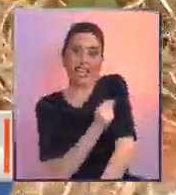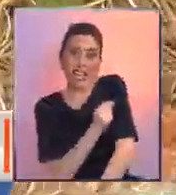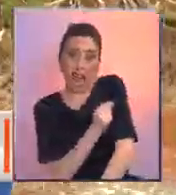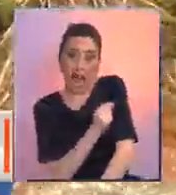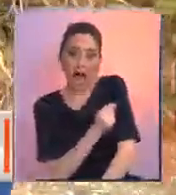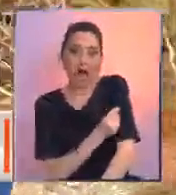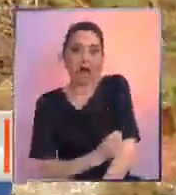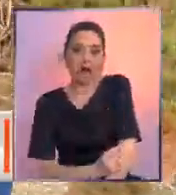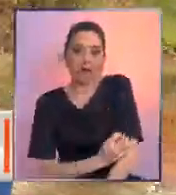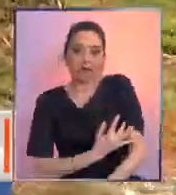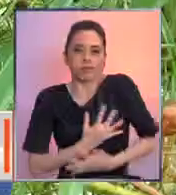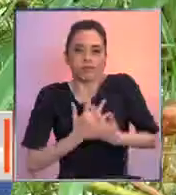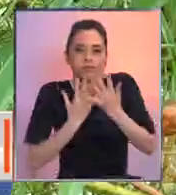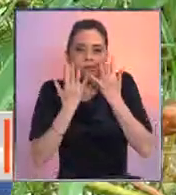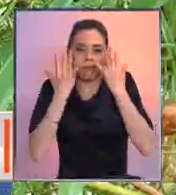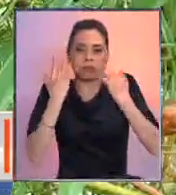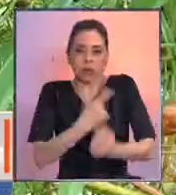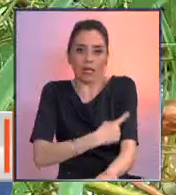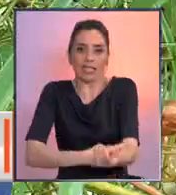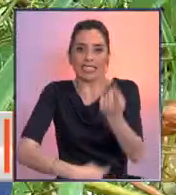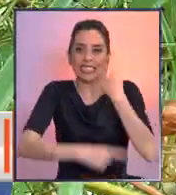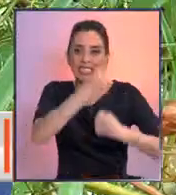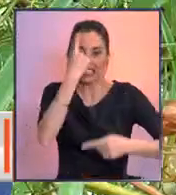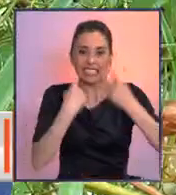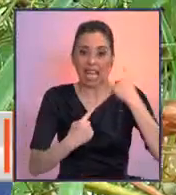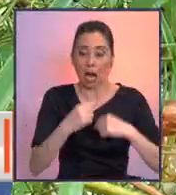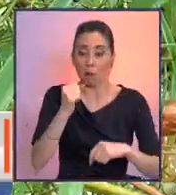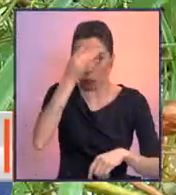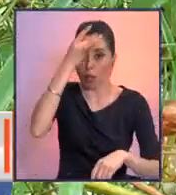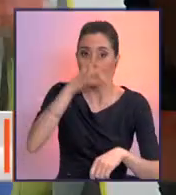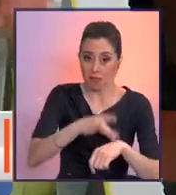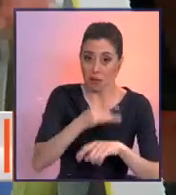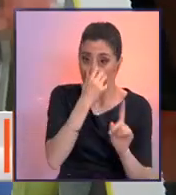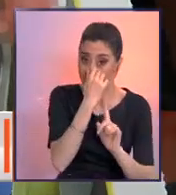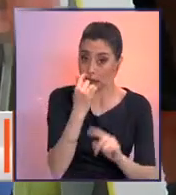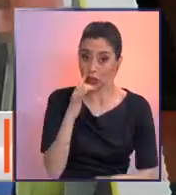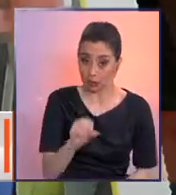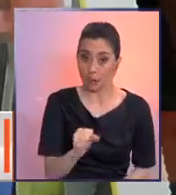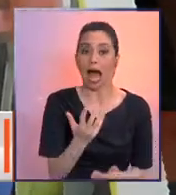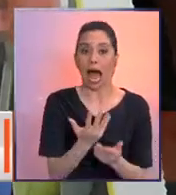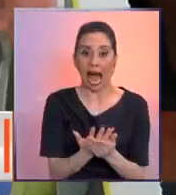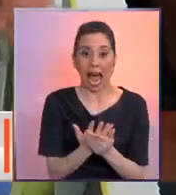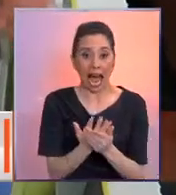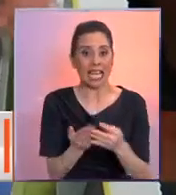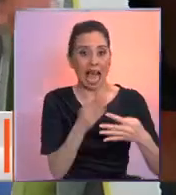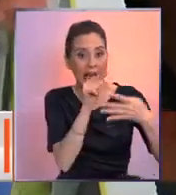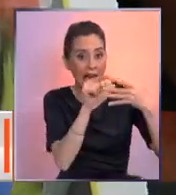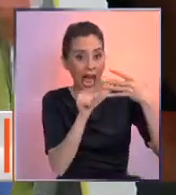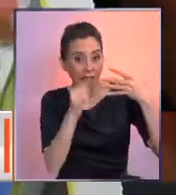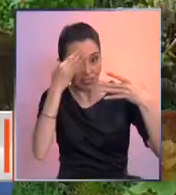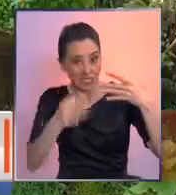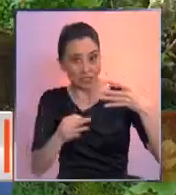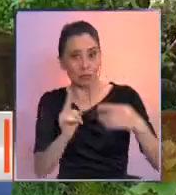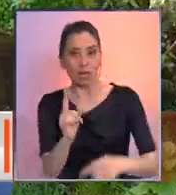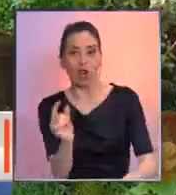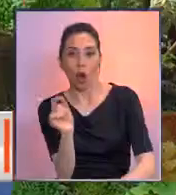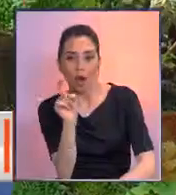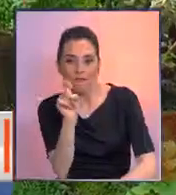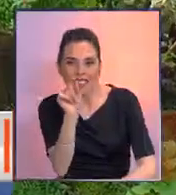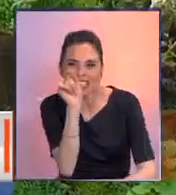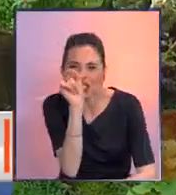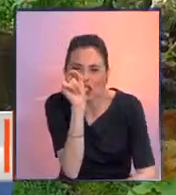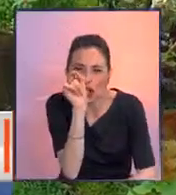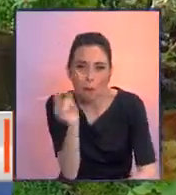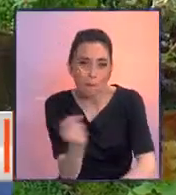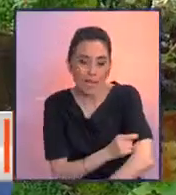un 30% si no es detectada oportunamente. Sin embargo, existen medidas para evitar ser picados. Yo creo que es